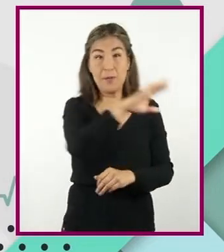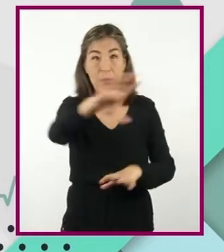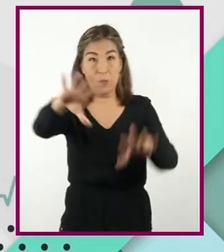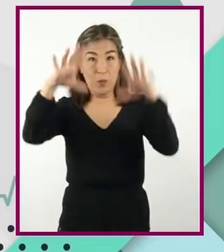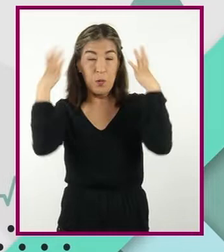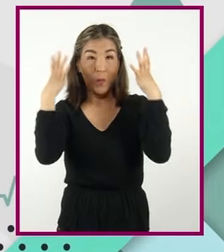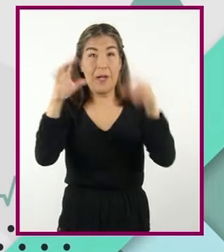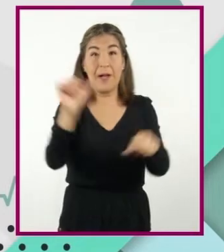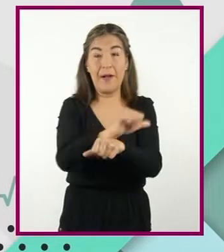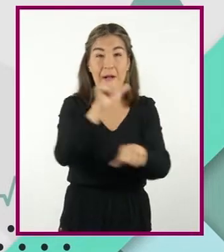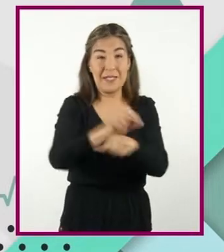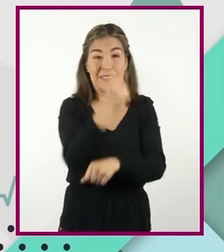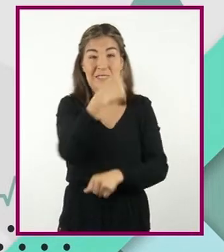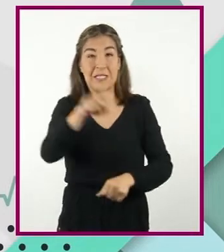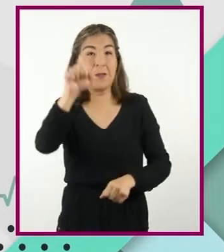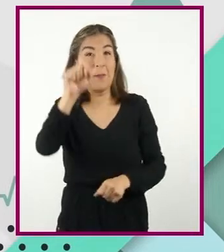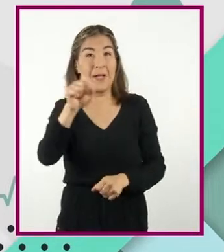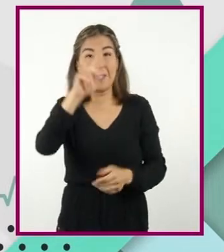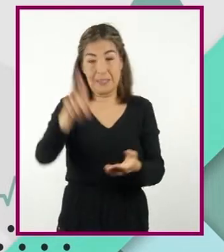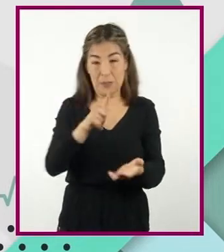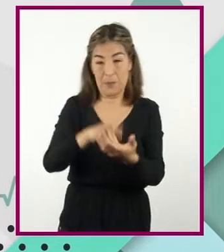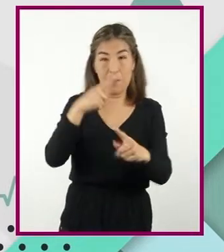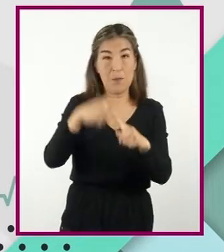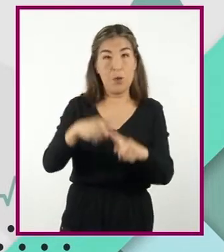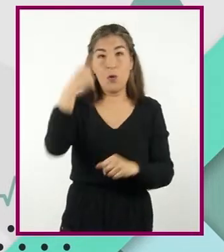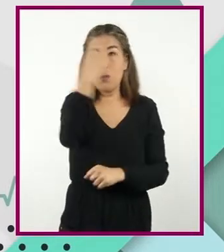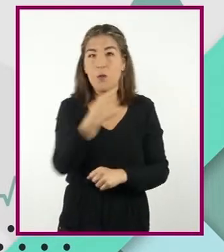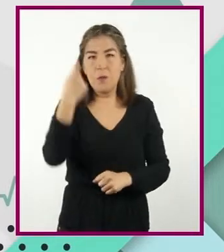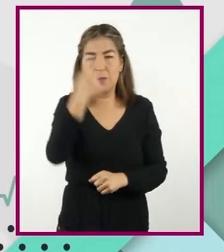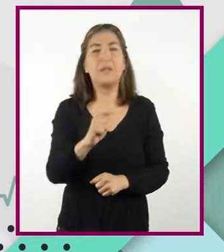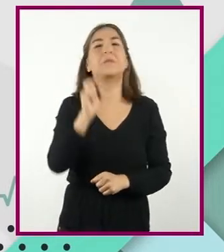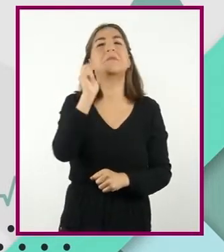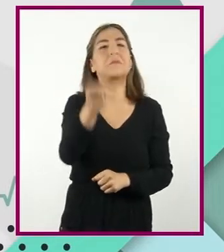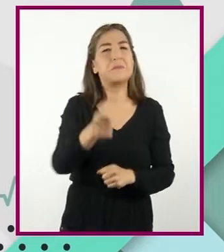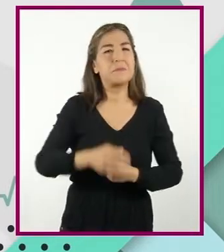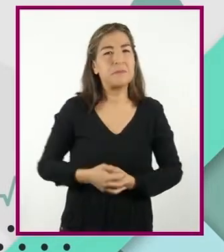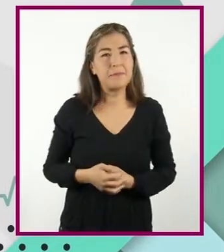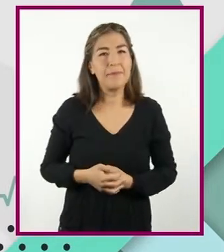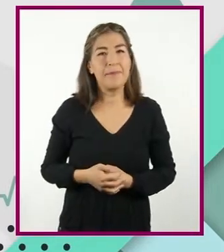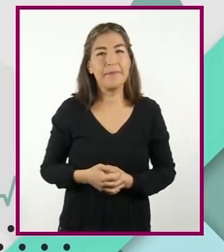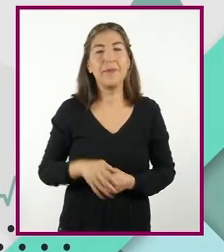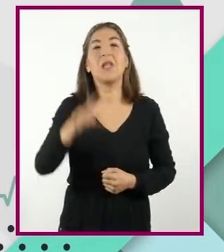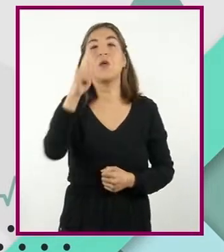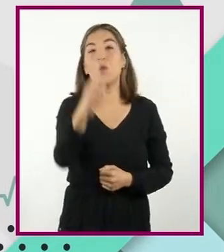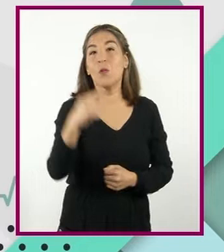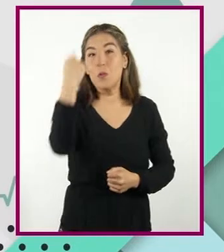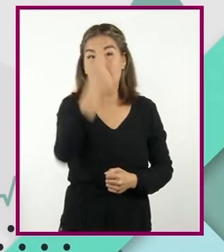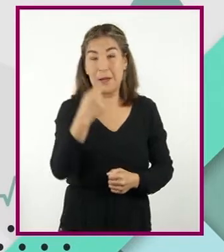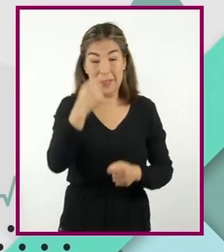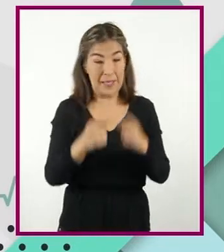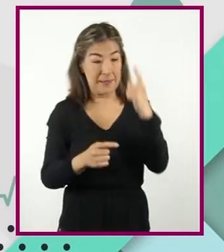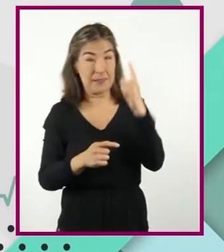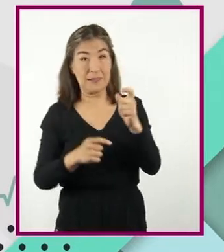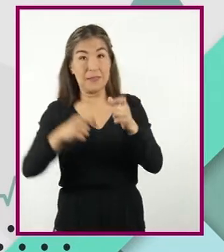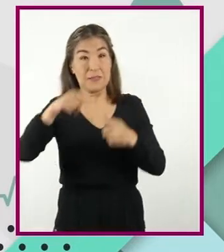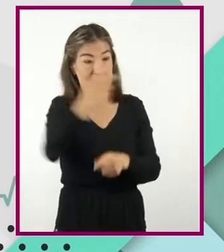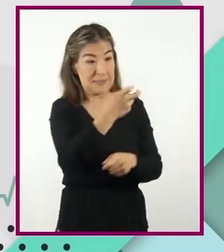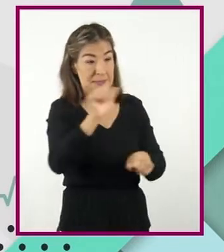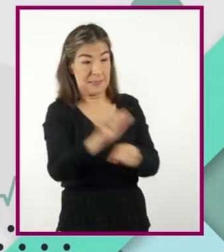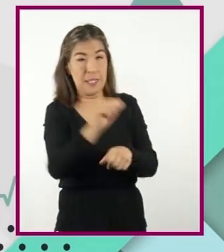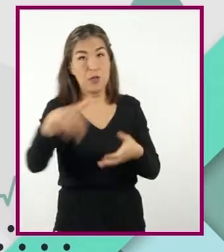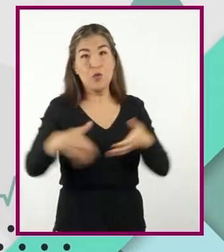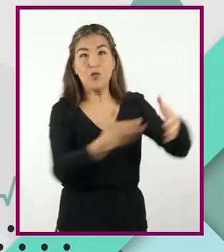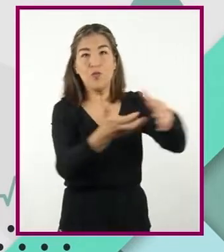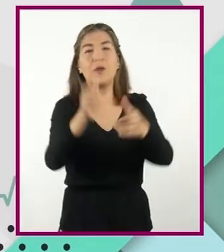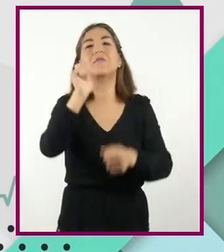es de 120 km por hora, podemos decir que en un tiempo de una hora el automóvil recorre